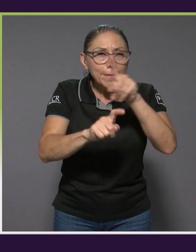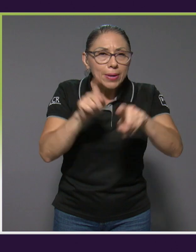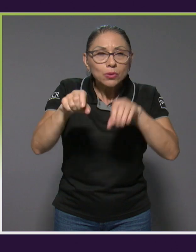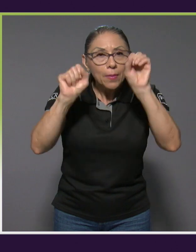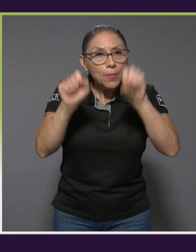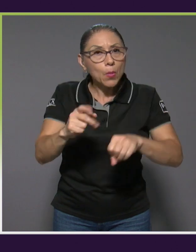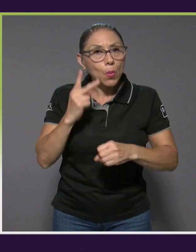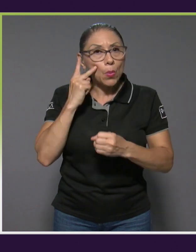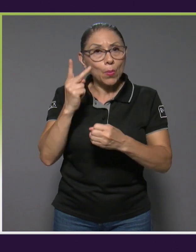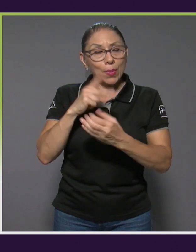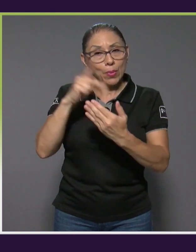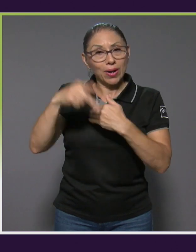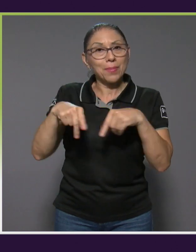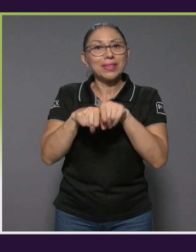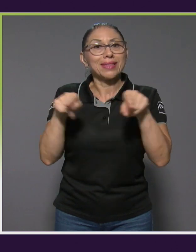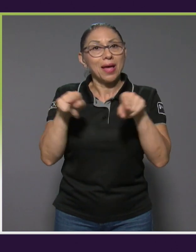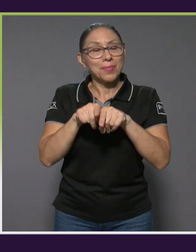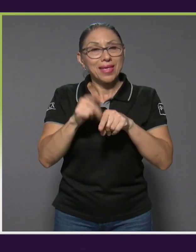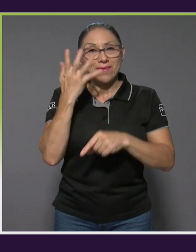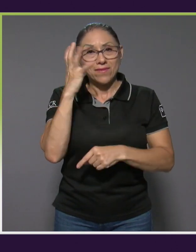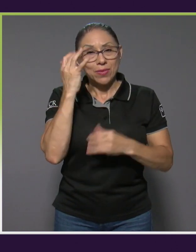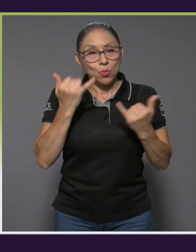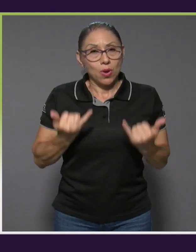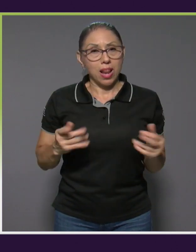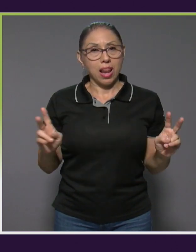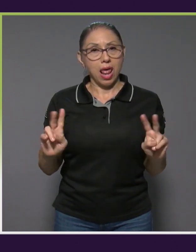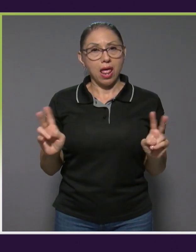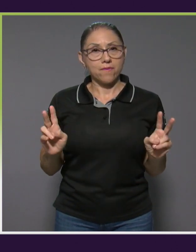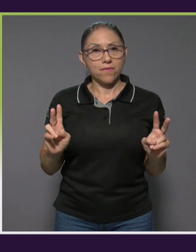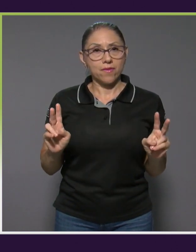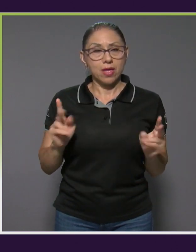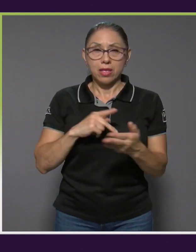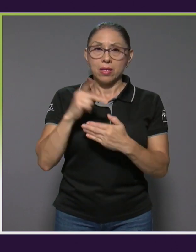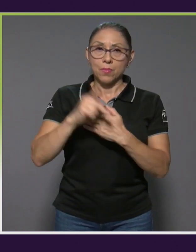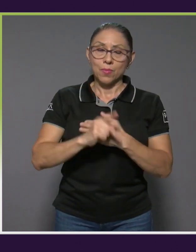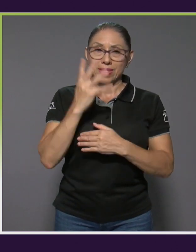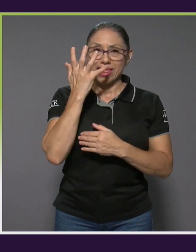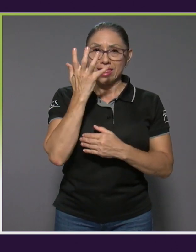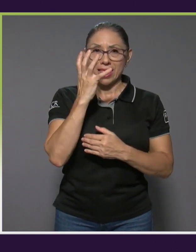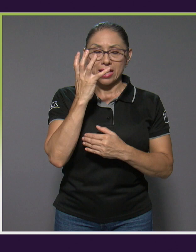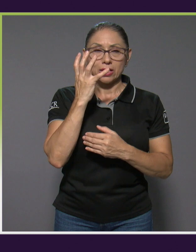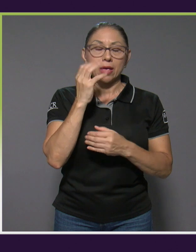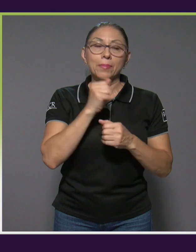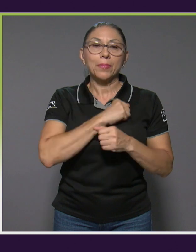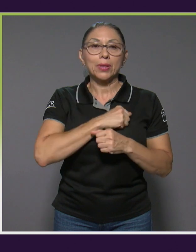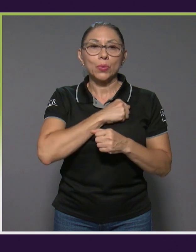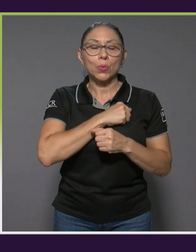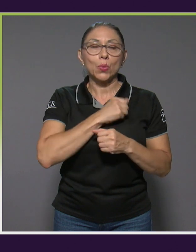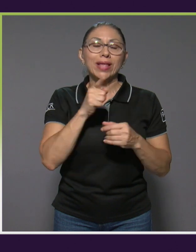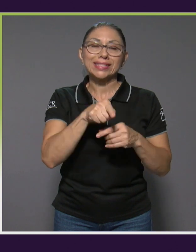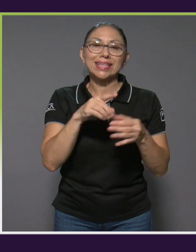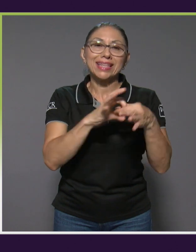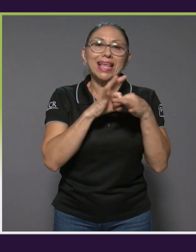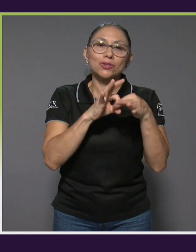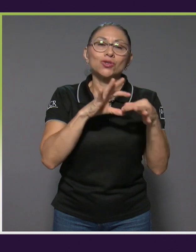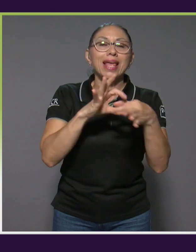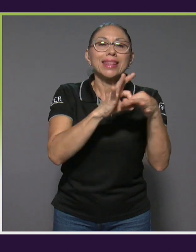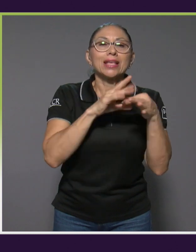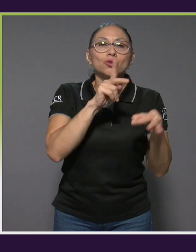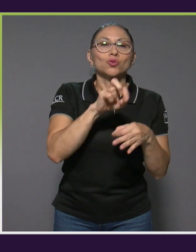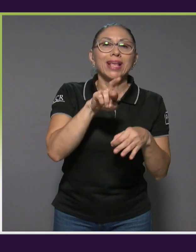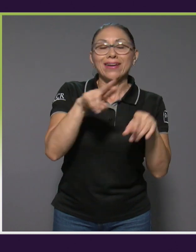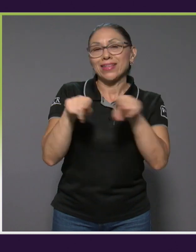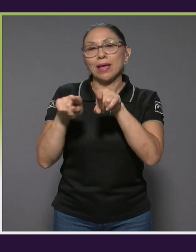puede sintonizar el programa también a través del Facebook Live, tanto de Nexos, que aparecemos como Nexos UCR, como de 15 UCR